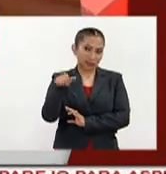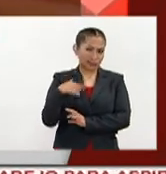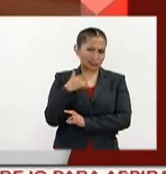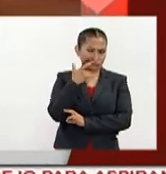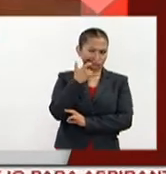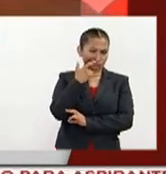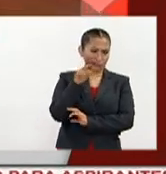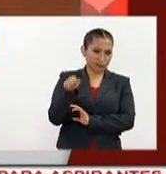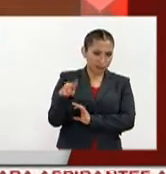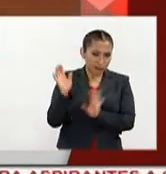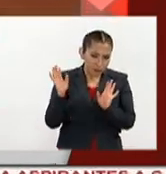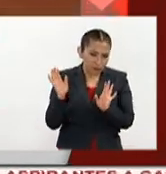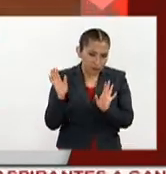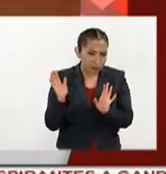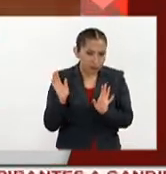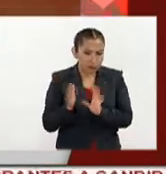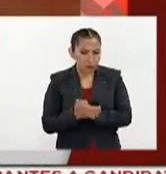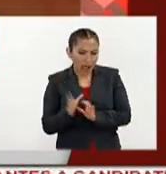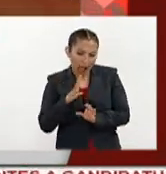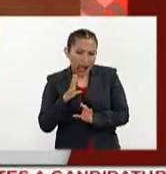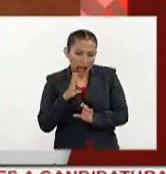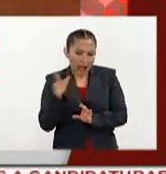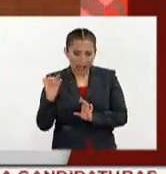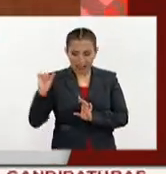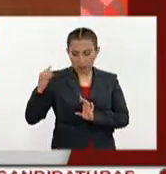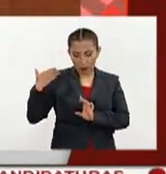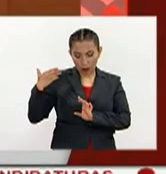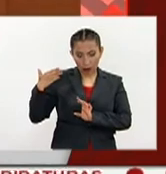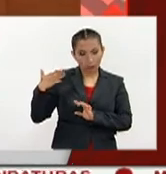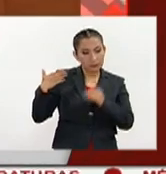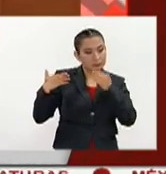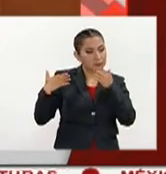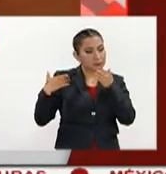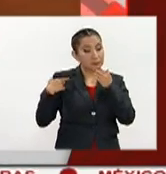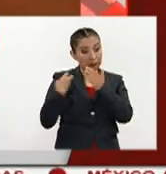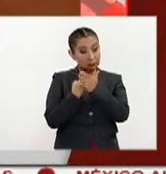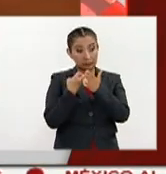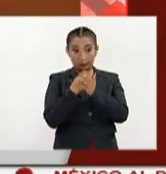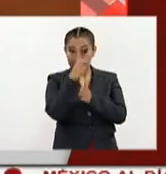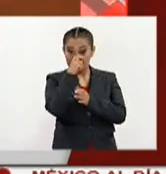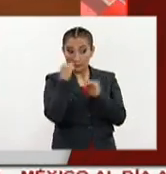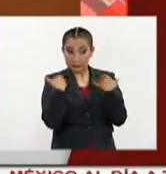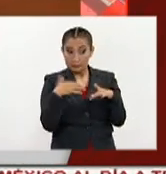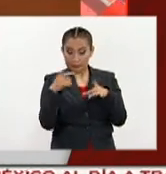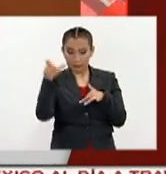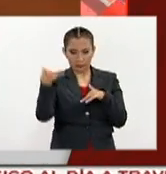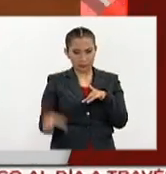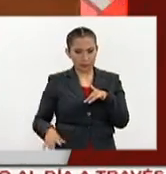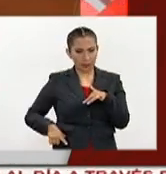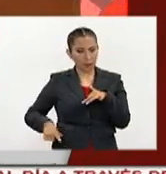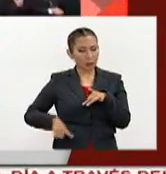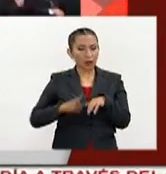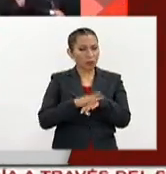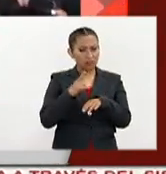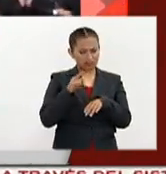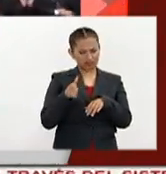que desear, ¿no? Claro. Recientemente ha tenido críticas muy severas el gobierno